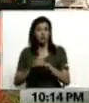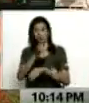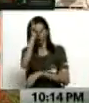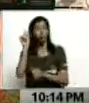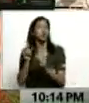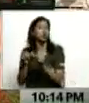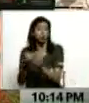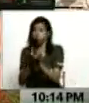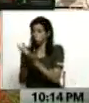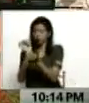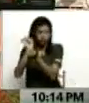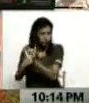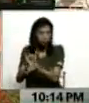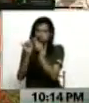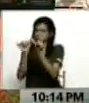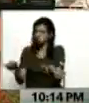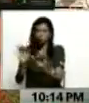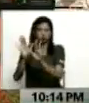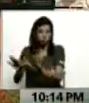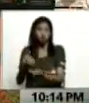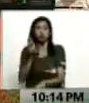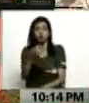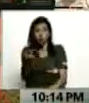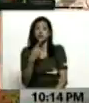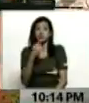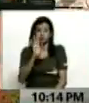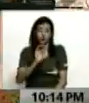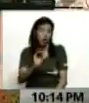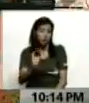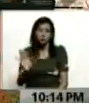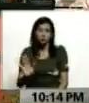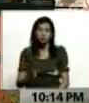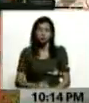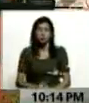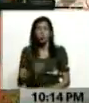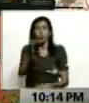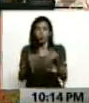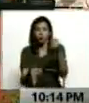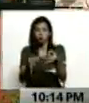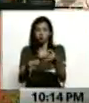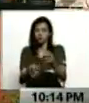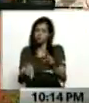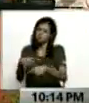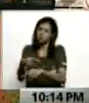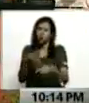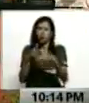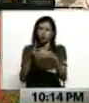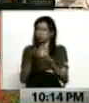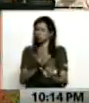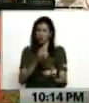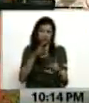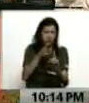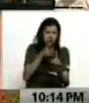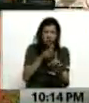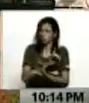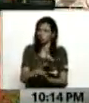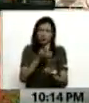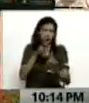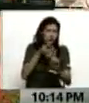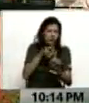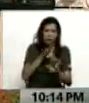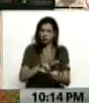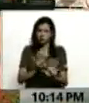López iba a seguir preso porque es un asesino como corresponde que haya justicia nosotros no no estamos enseñados contra nadie no